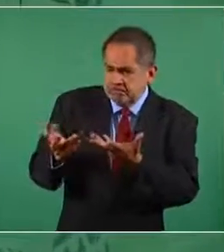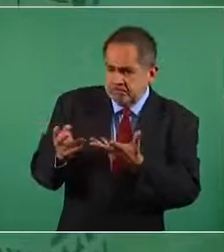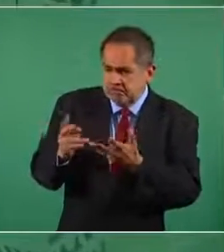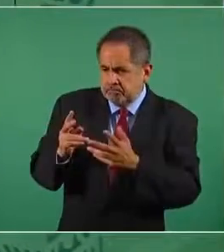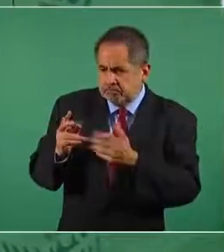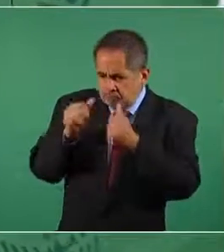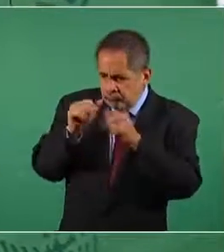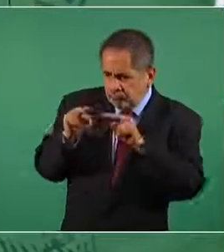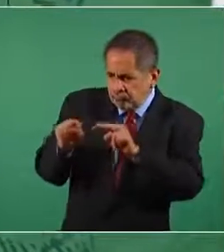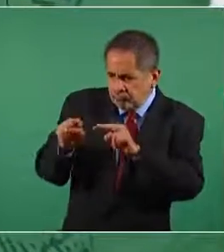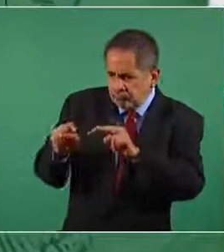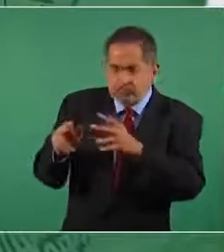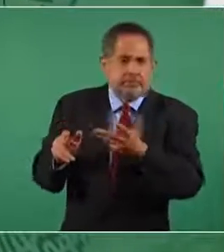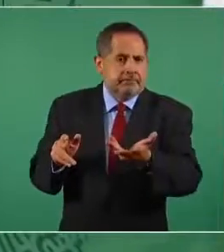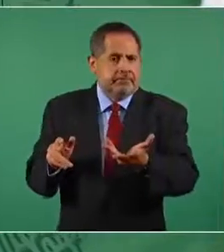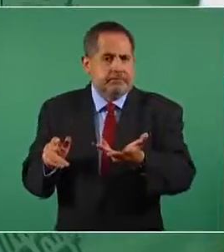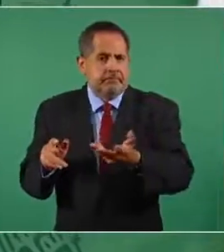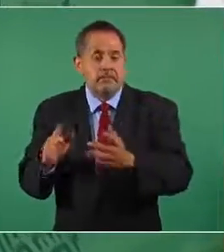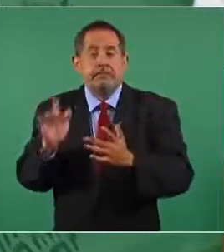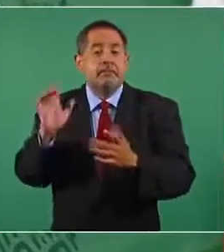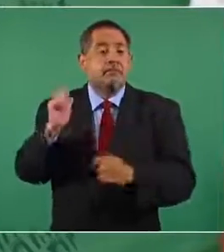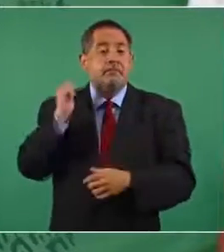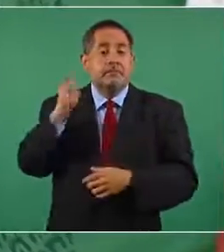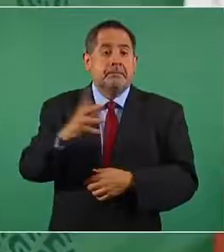pronto un infarto,